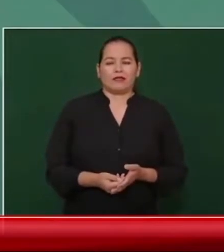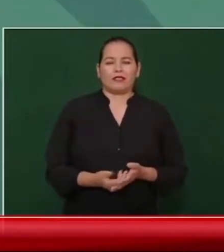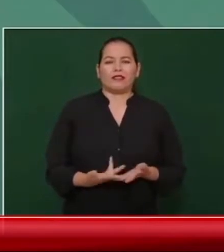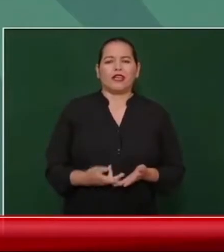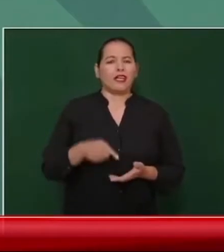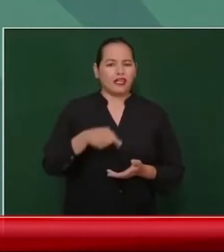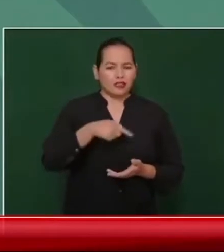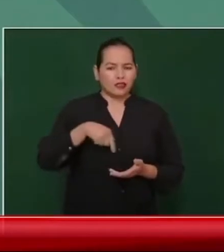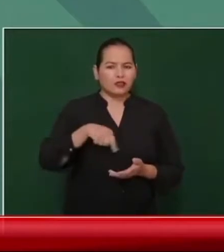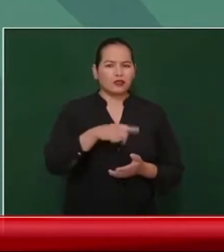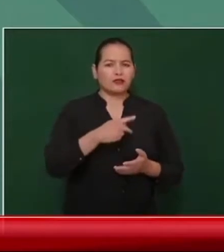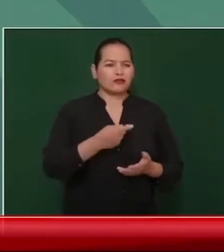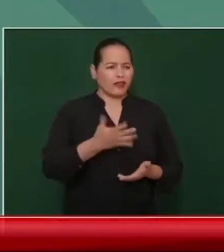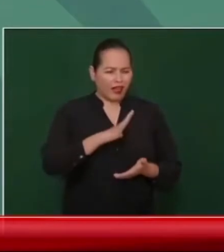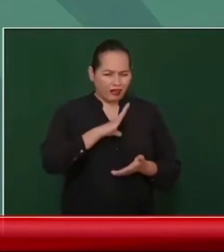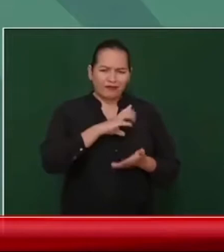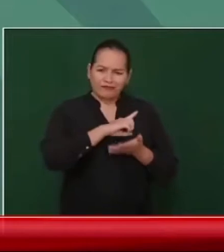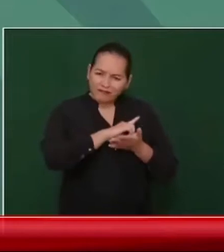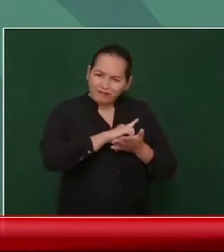de buscarse la vida.